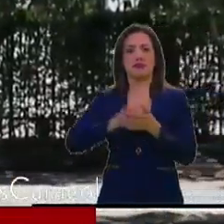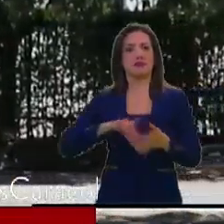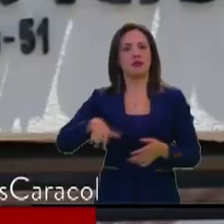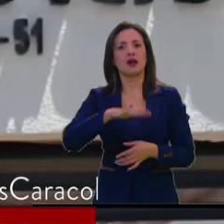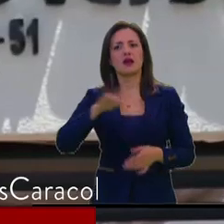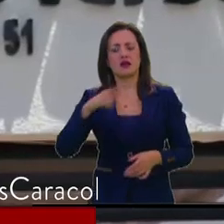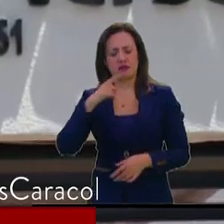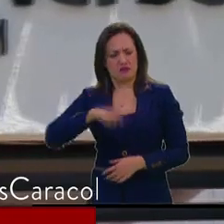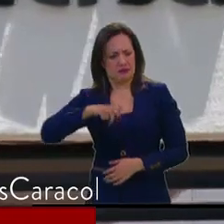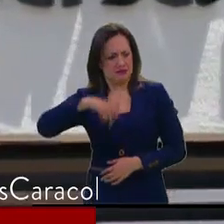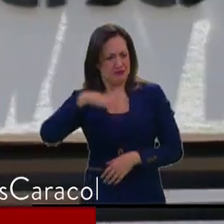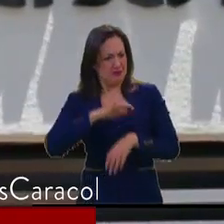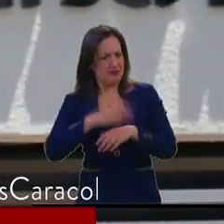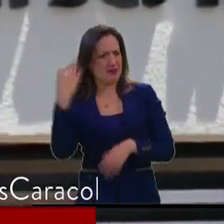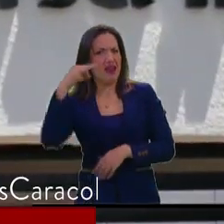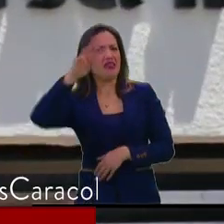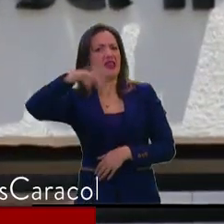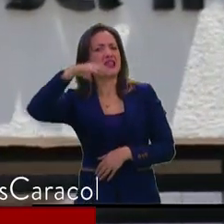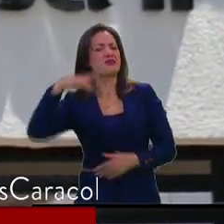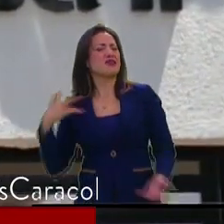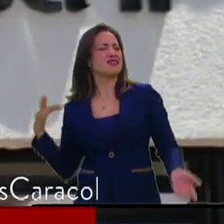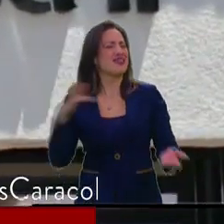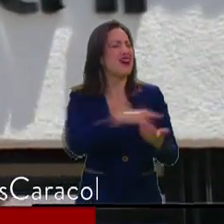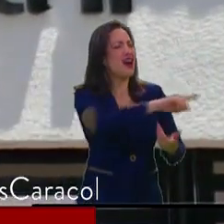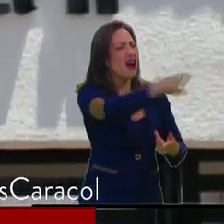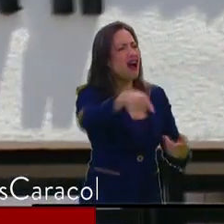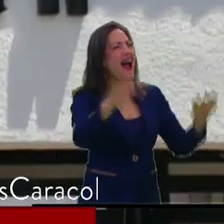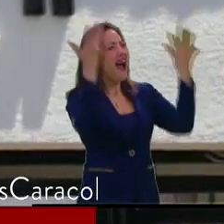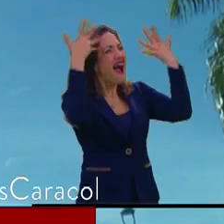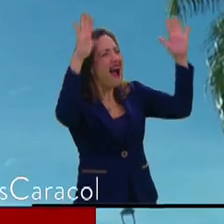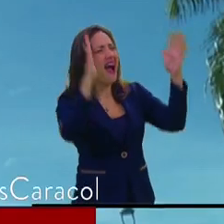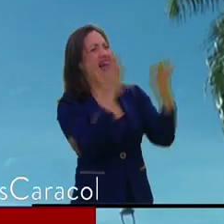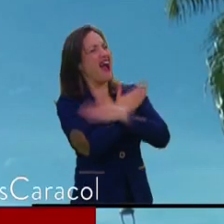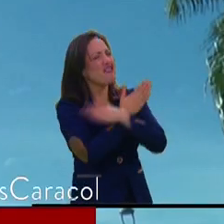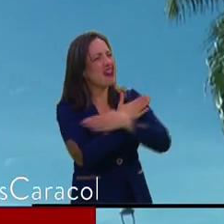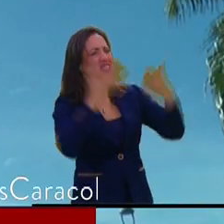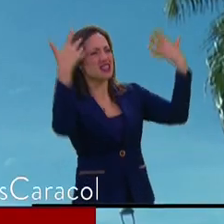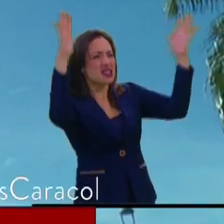3 meses sus vecinos lo felicitaban por la invaluable labor que adelanta salvando vidas.